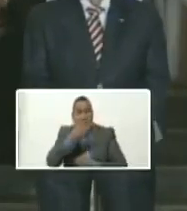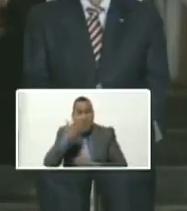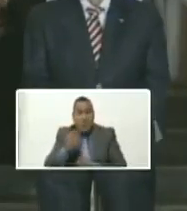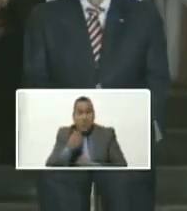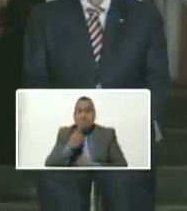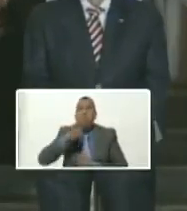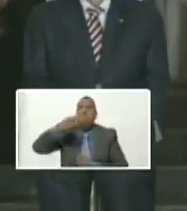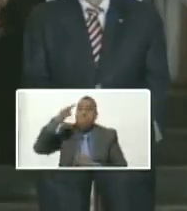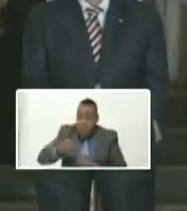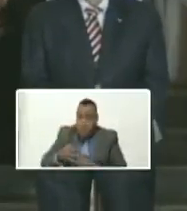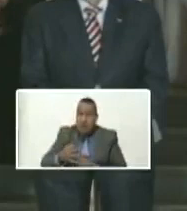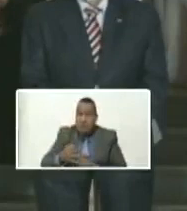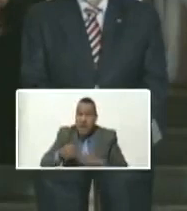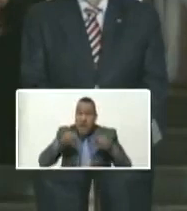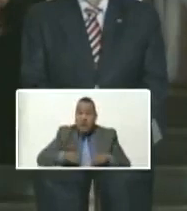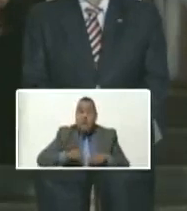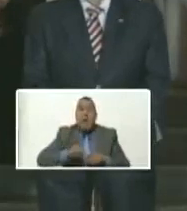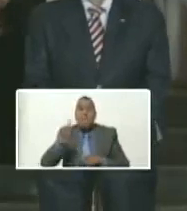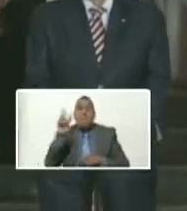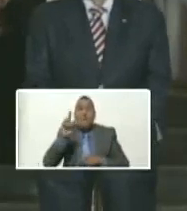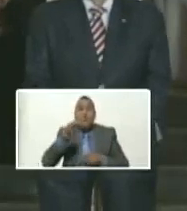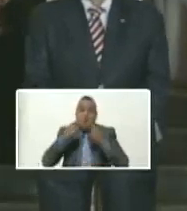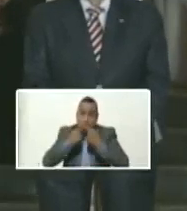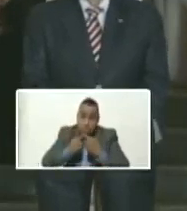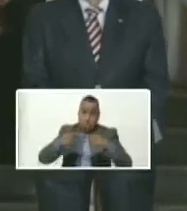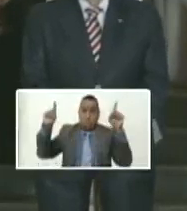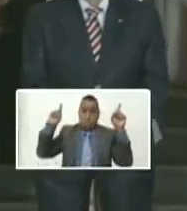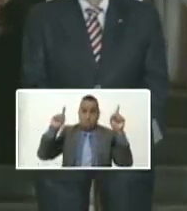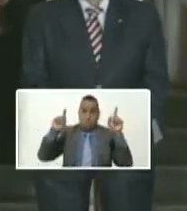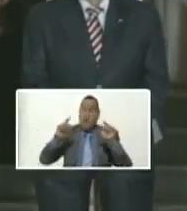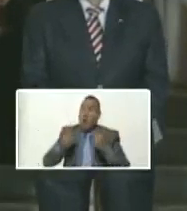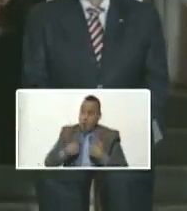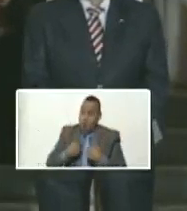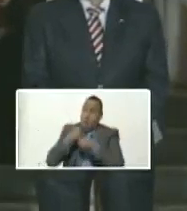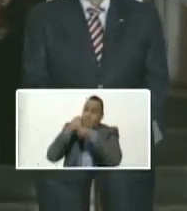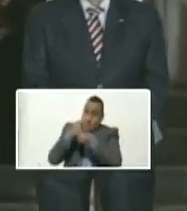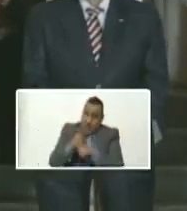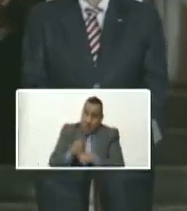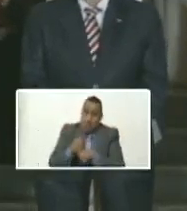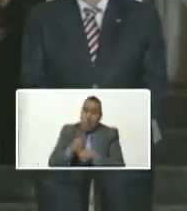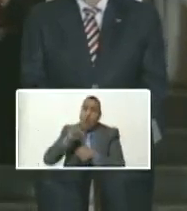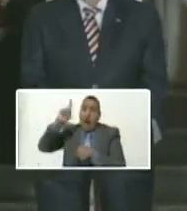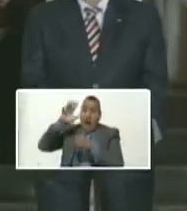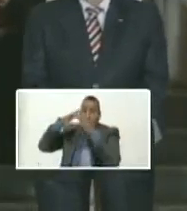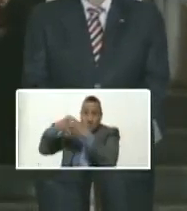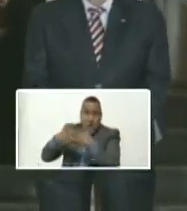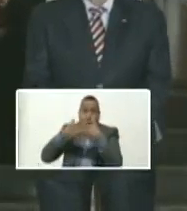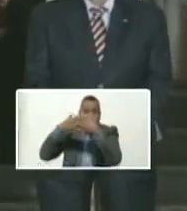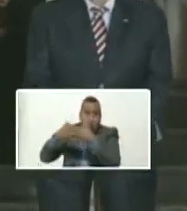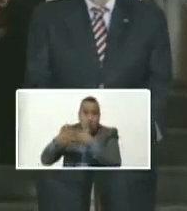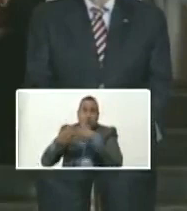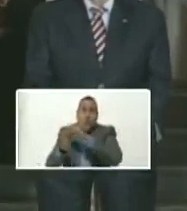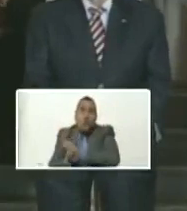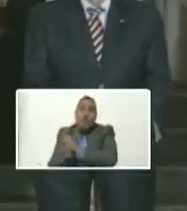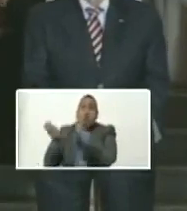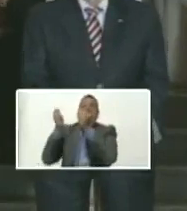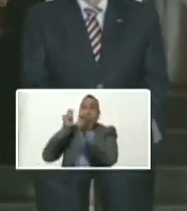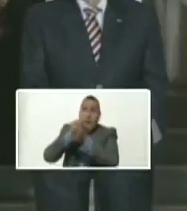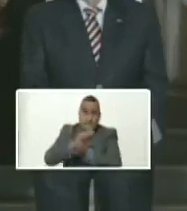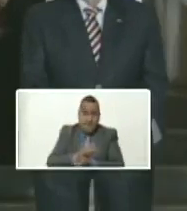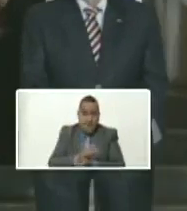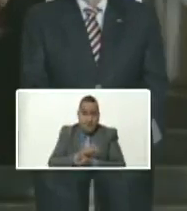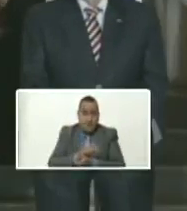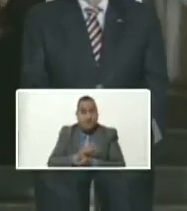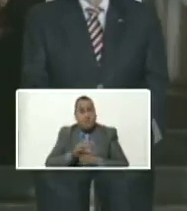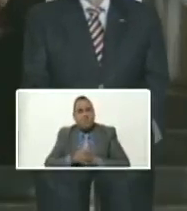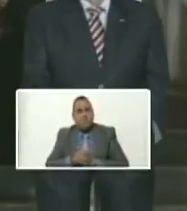desde Venezuela decimos. Esperamos que haya cambios en Estados Unidos. El pueblo de Estados Unidos esperó que la llegada de Joe